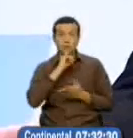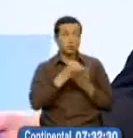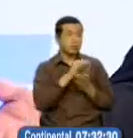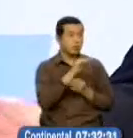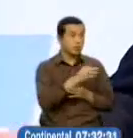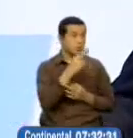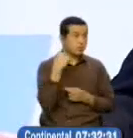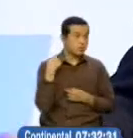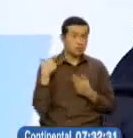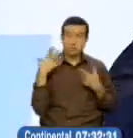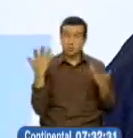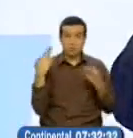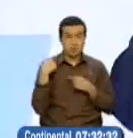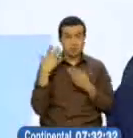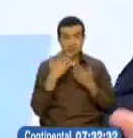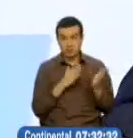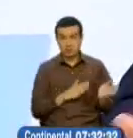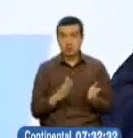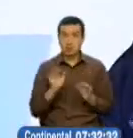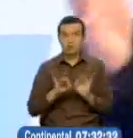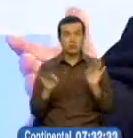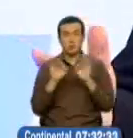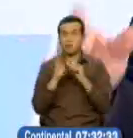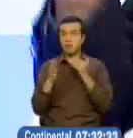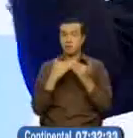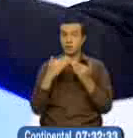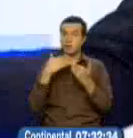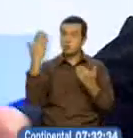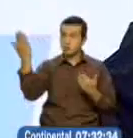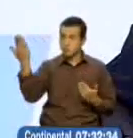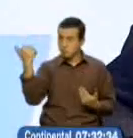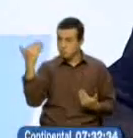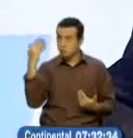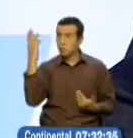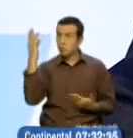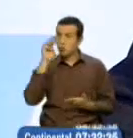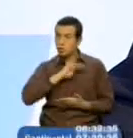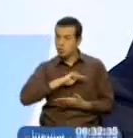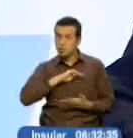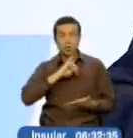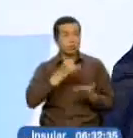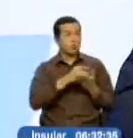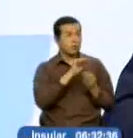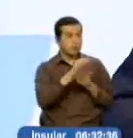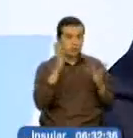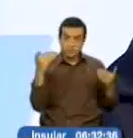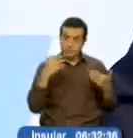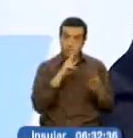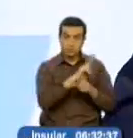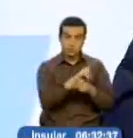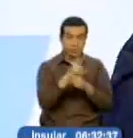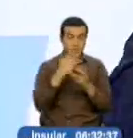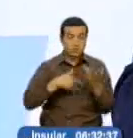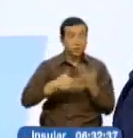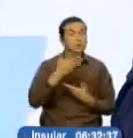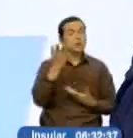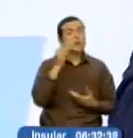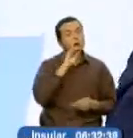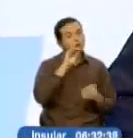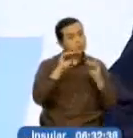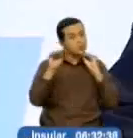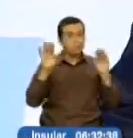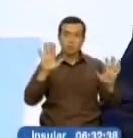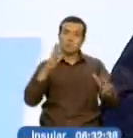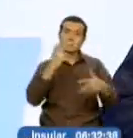Todavía ni ejerzo las funciones, pero creo que será muy fácil sentarnos, municipios, juntas parroquiales, superintendencia, decirles, vean, aquí